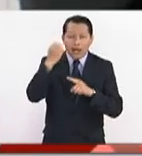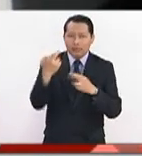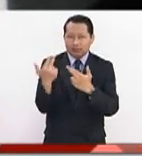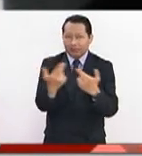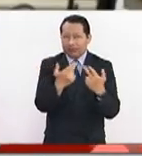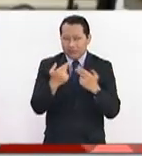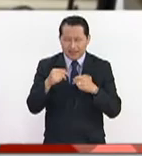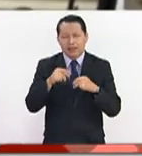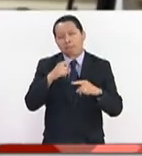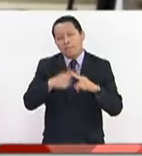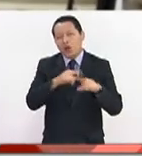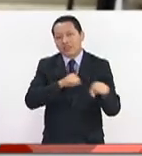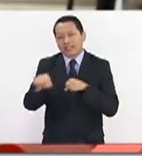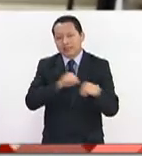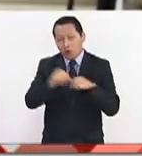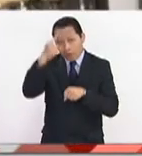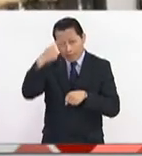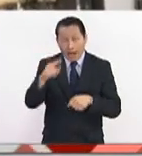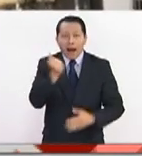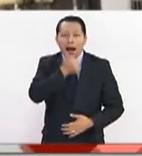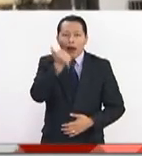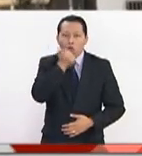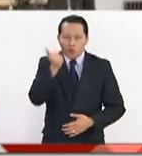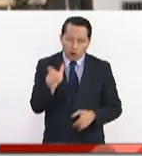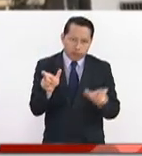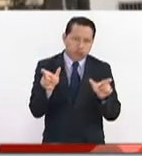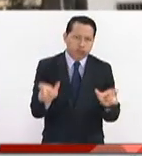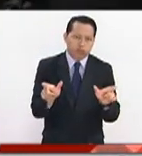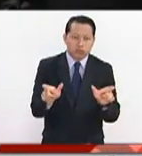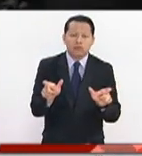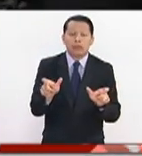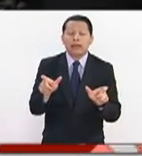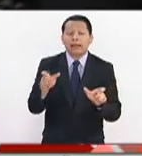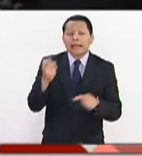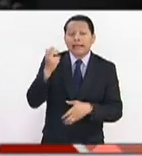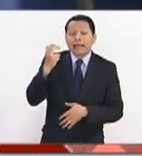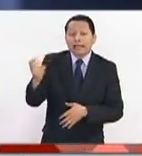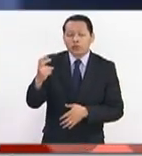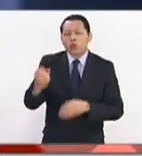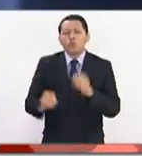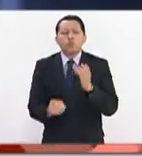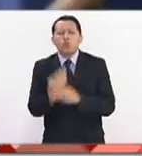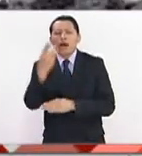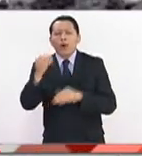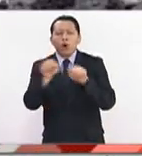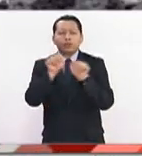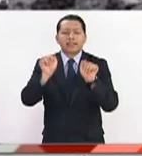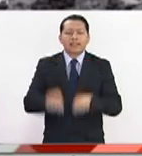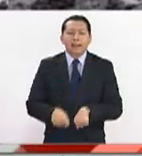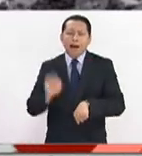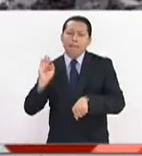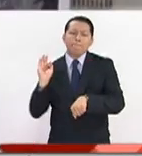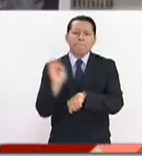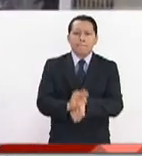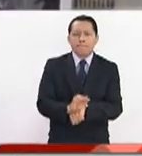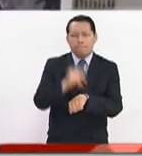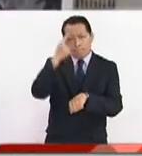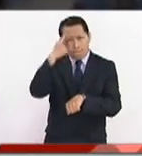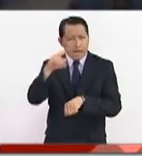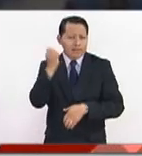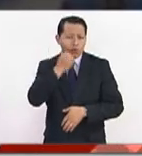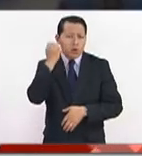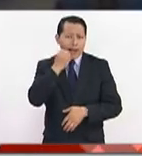a fin de garantizar la seguridad de los alumnos. El INIFED presentó novedosos sistemas de reforzamiento de los planteles